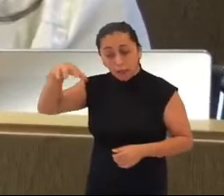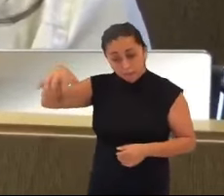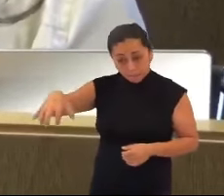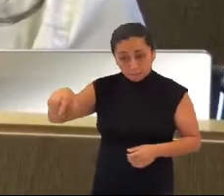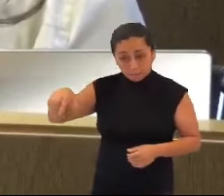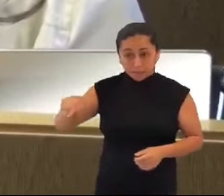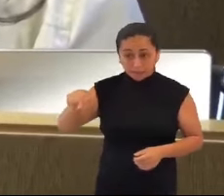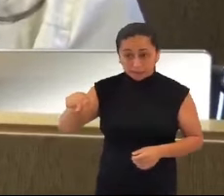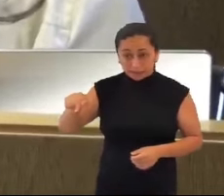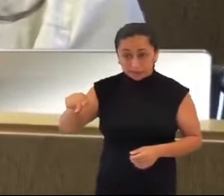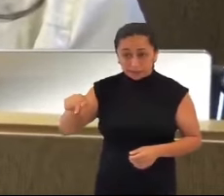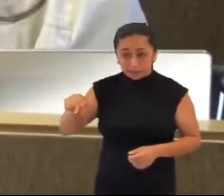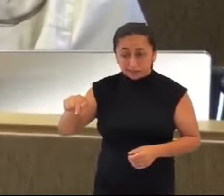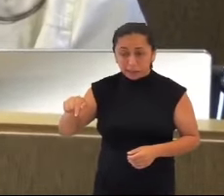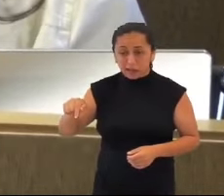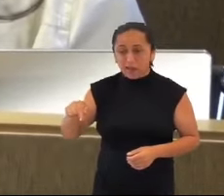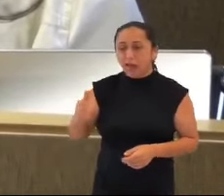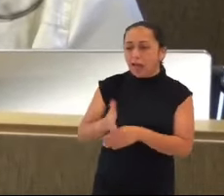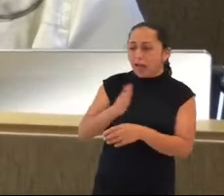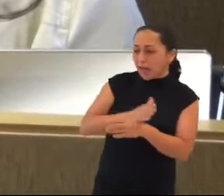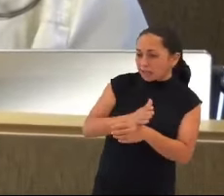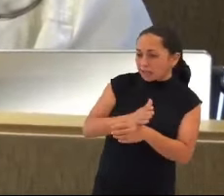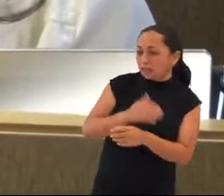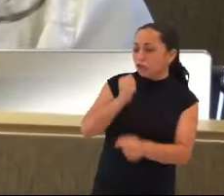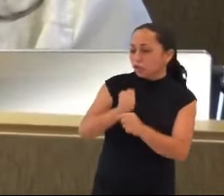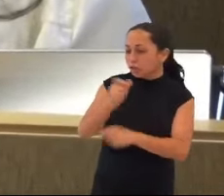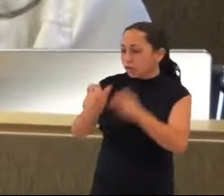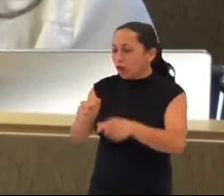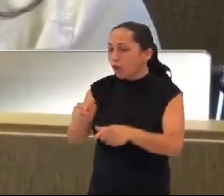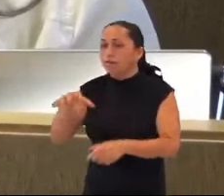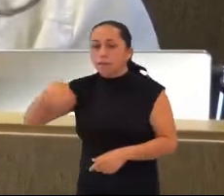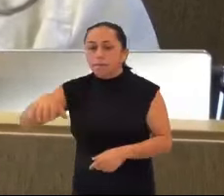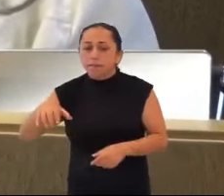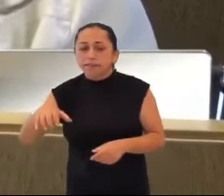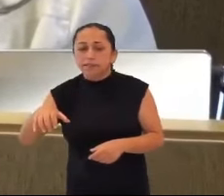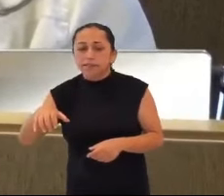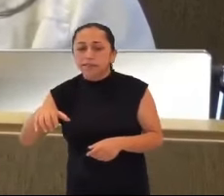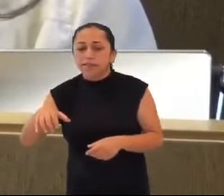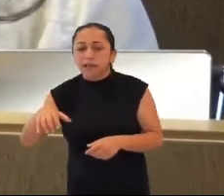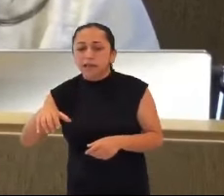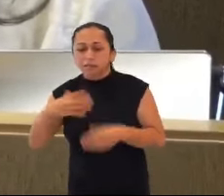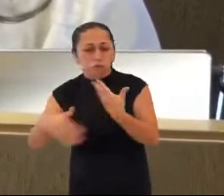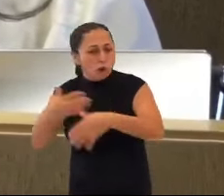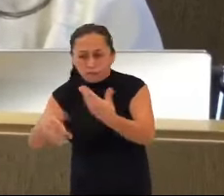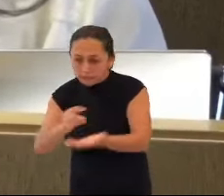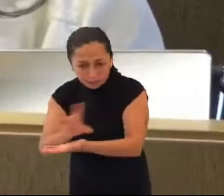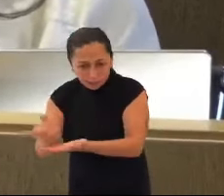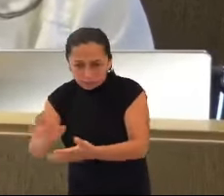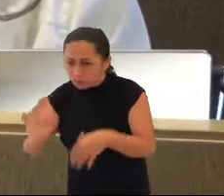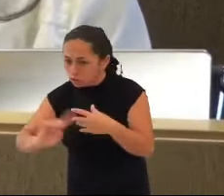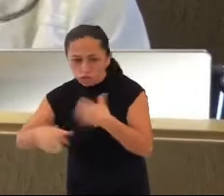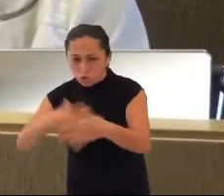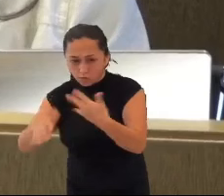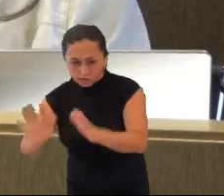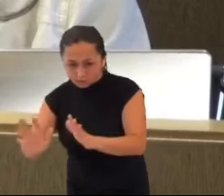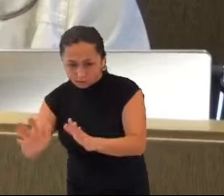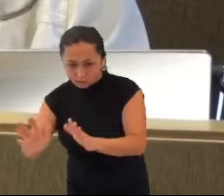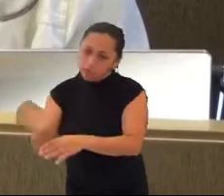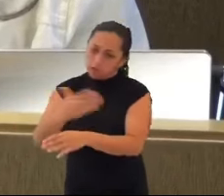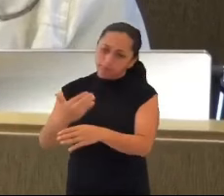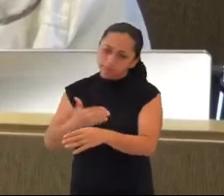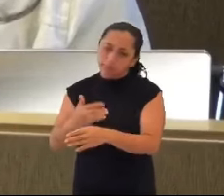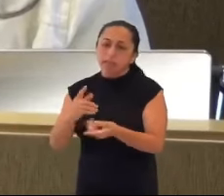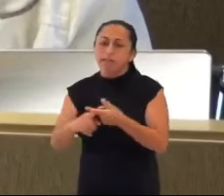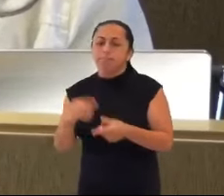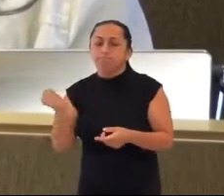de la acción de los trabajadores, retrotraiga los despidos, no avance con esta medida, pero en cualquier caso es fundamental pensar